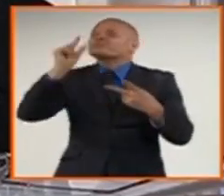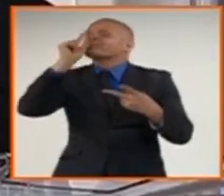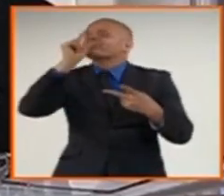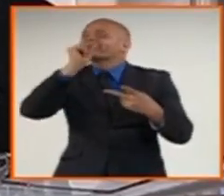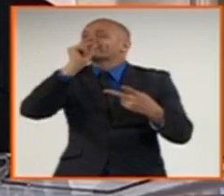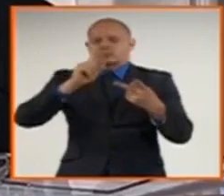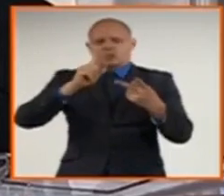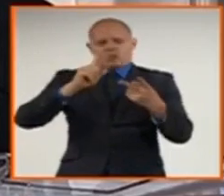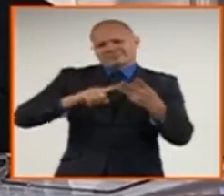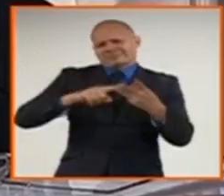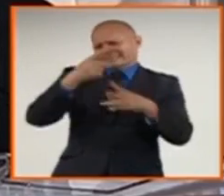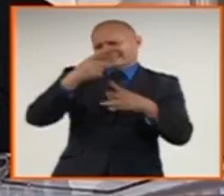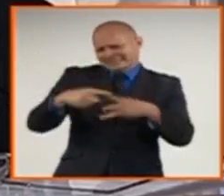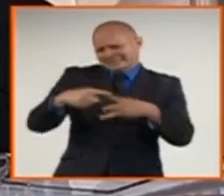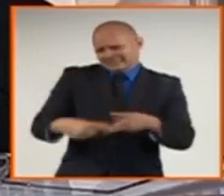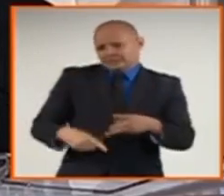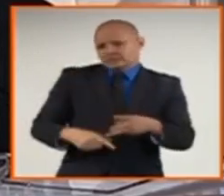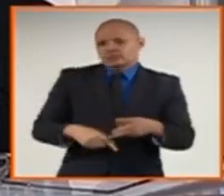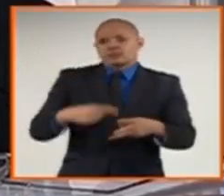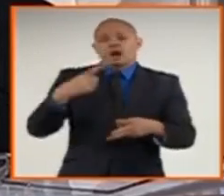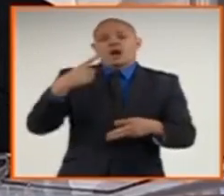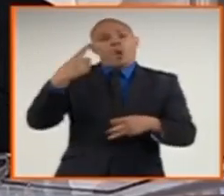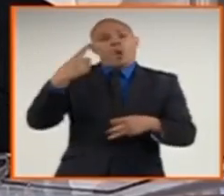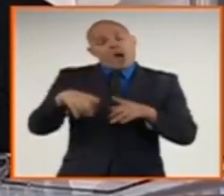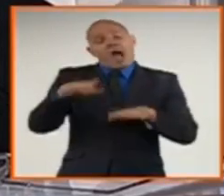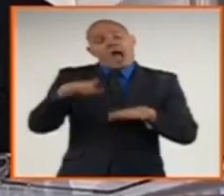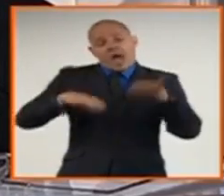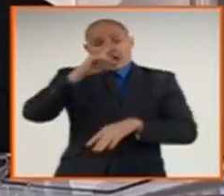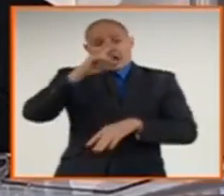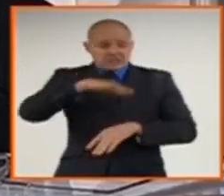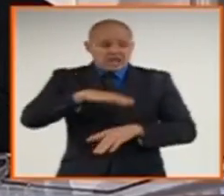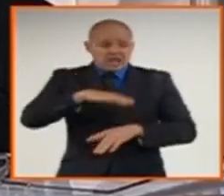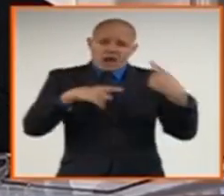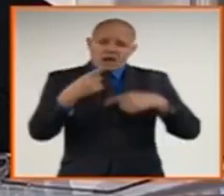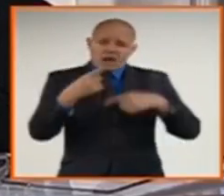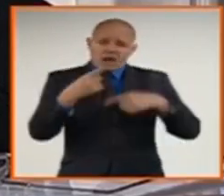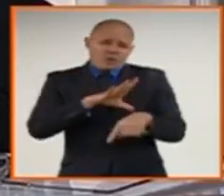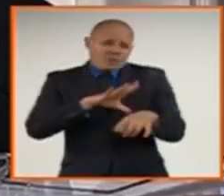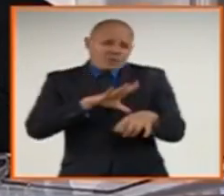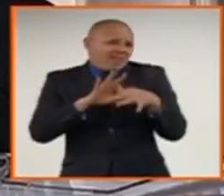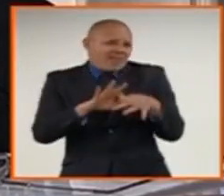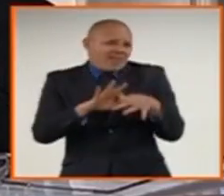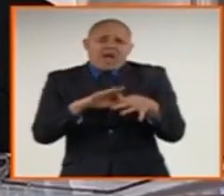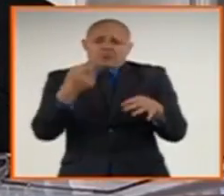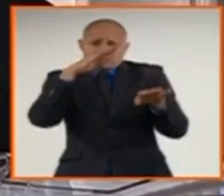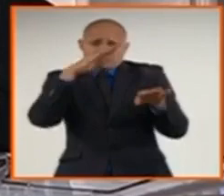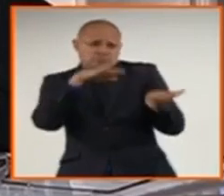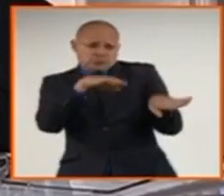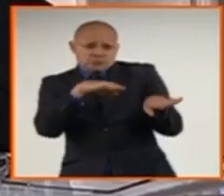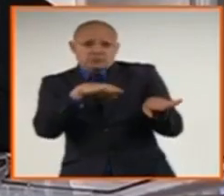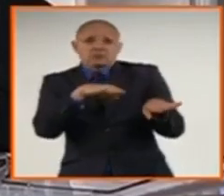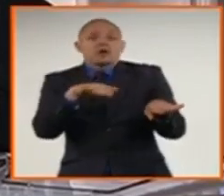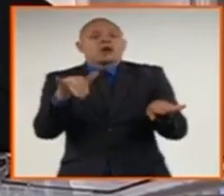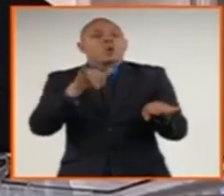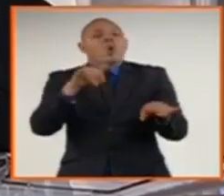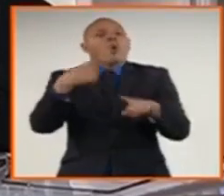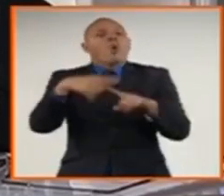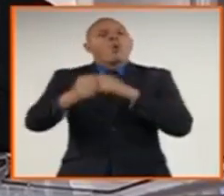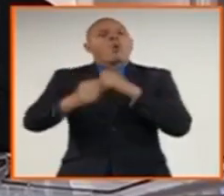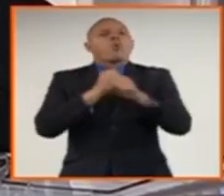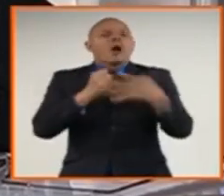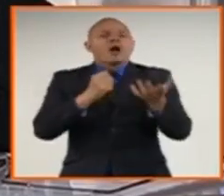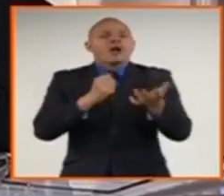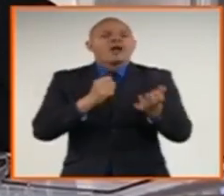que desgraciadamente llegan a condiciones más delicadas de salud, en condiciones ya de terapia y demás, Uvinza, que ha tenido un amplio